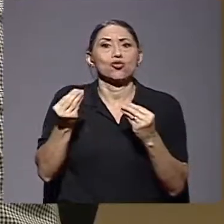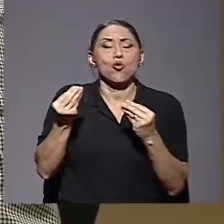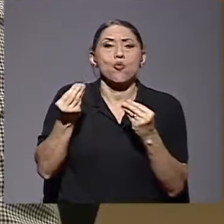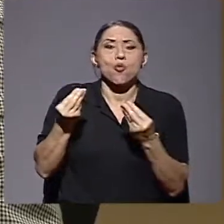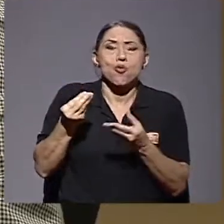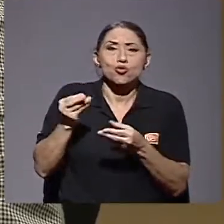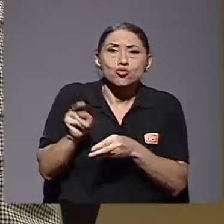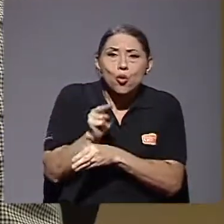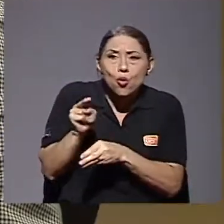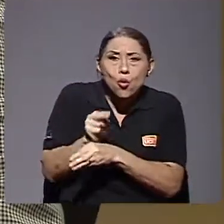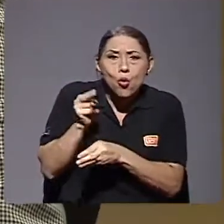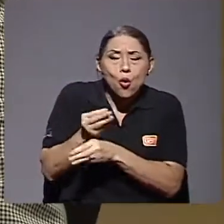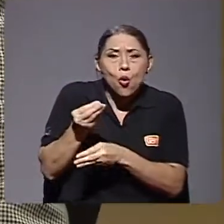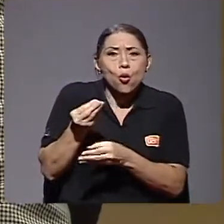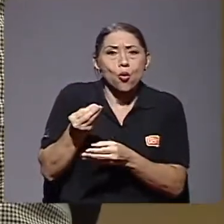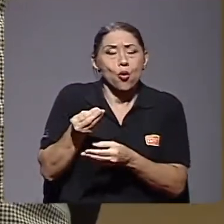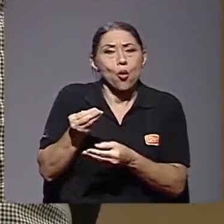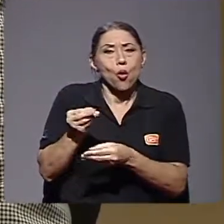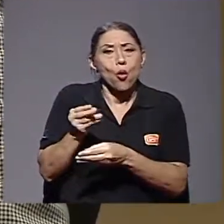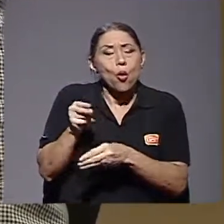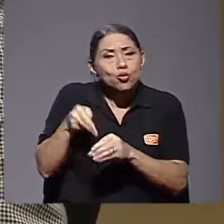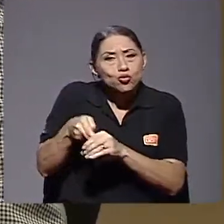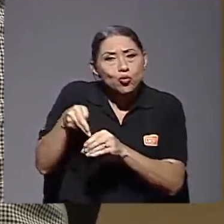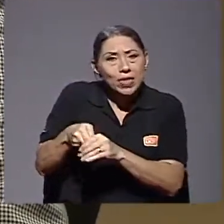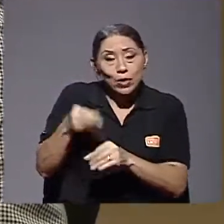En los últimos 10 años, por haber